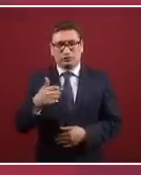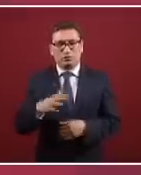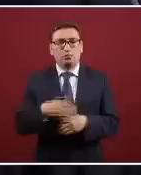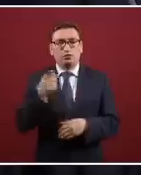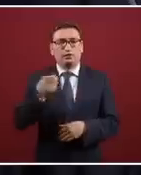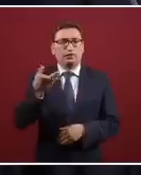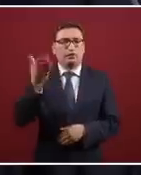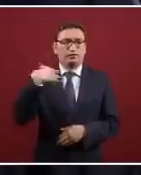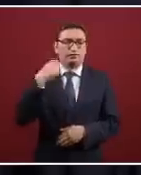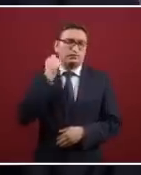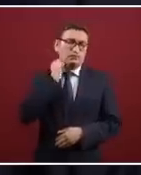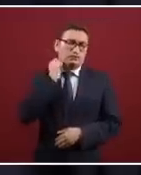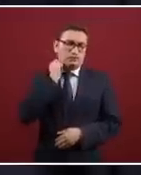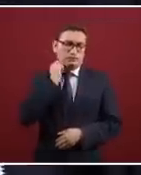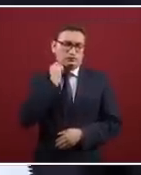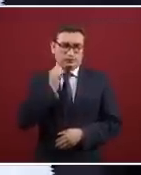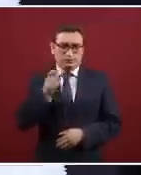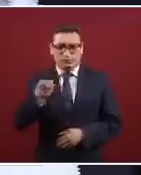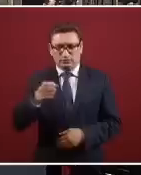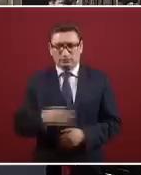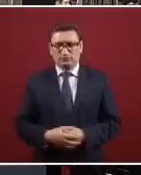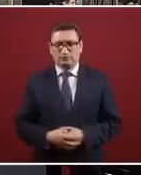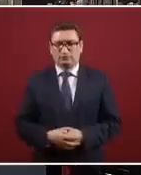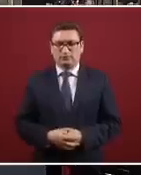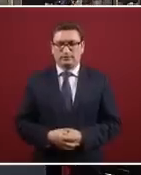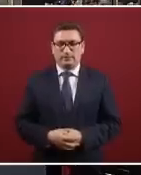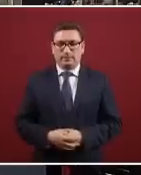senador, estaba